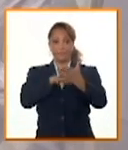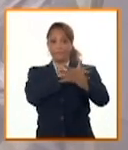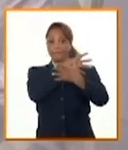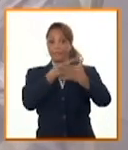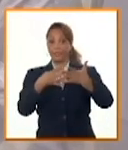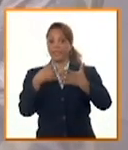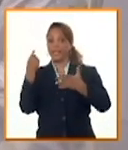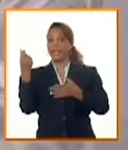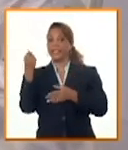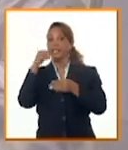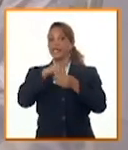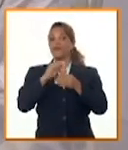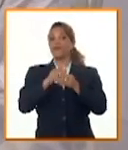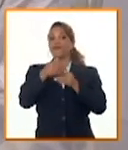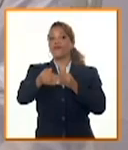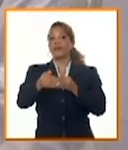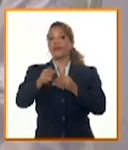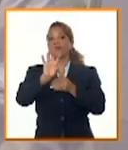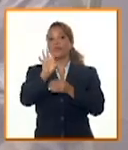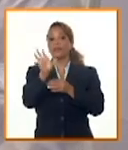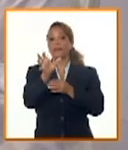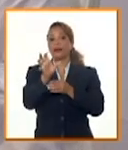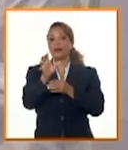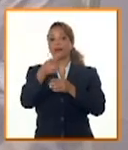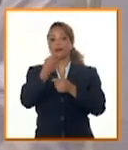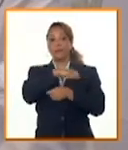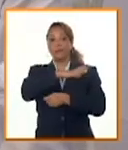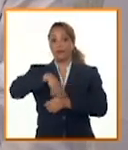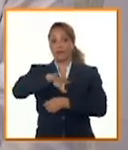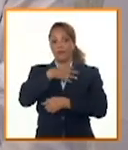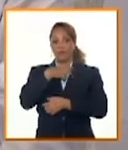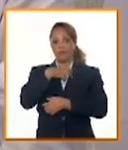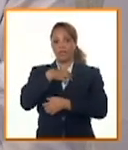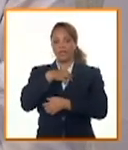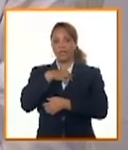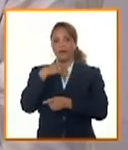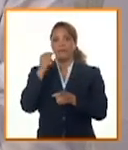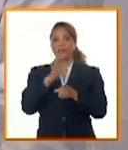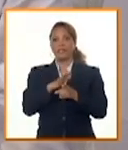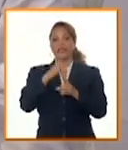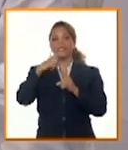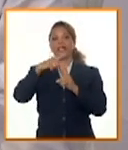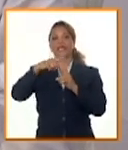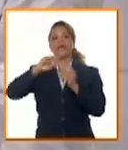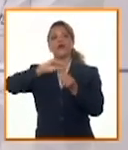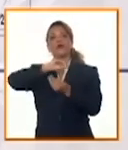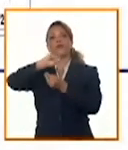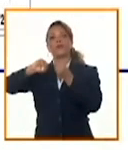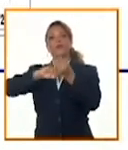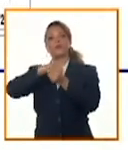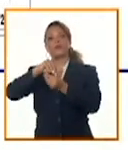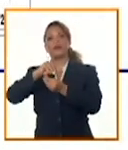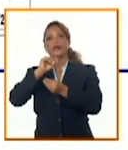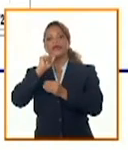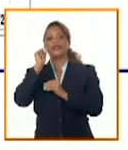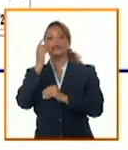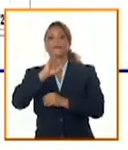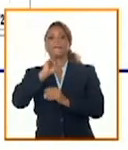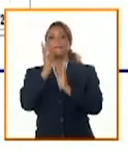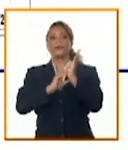que ha quedado fuera del banco desde la tarea ordenamiento diciembre del